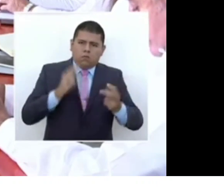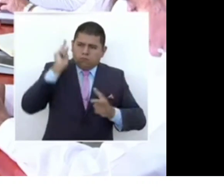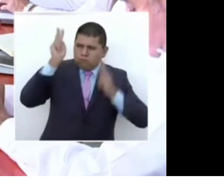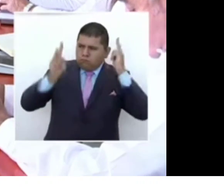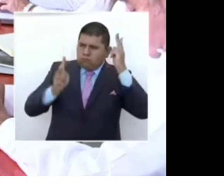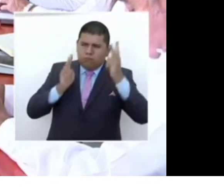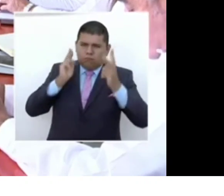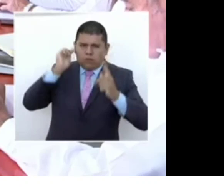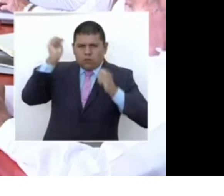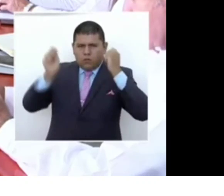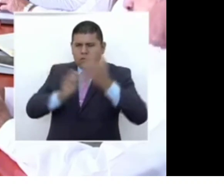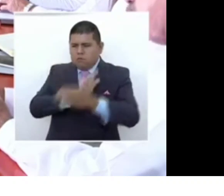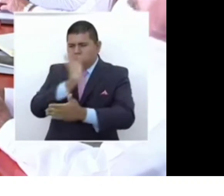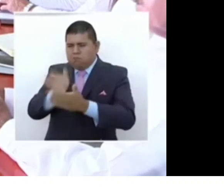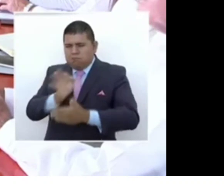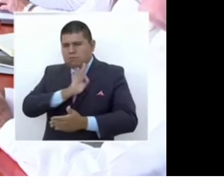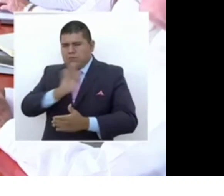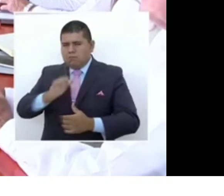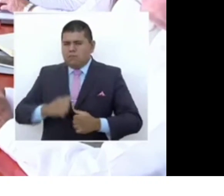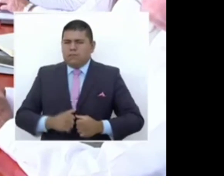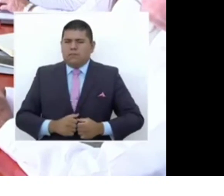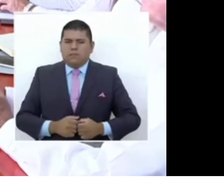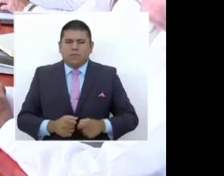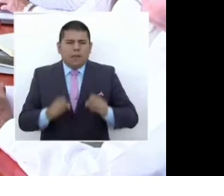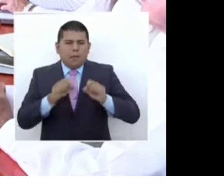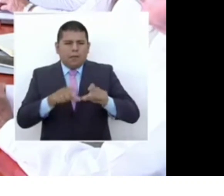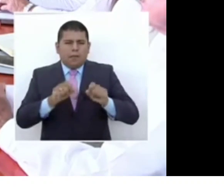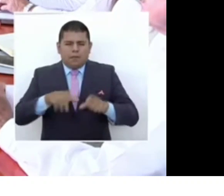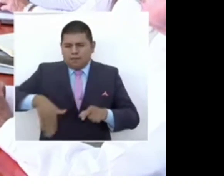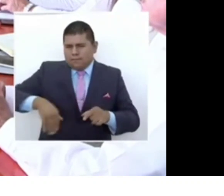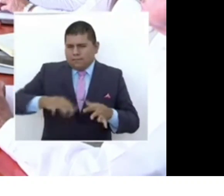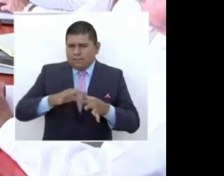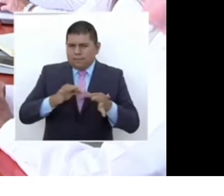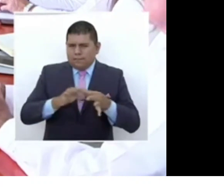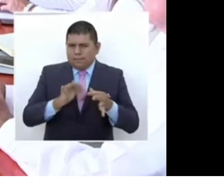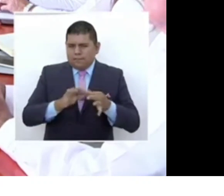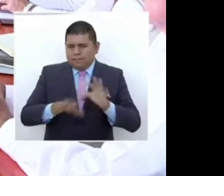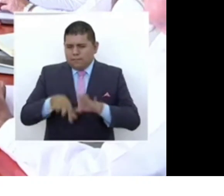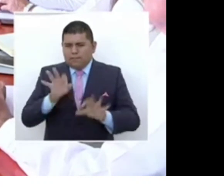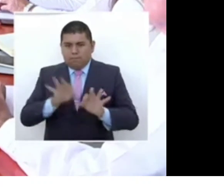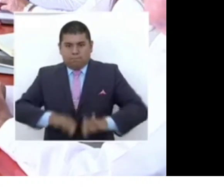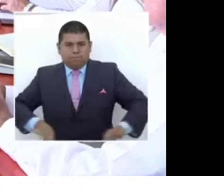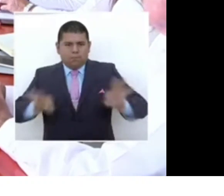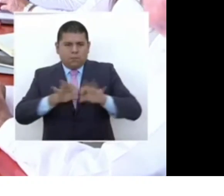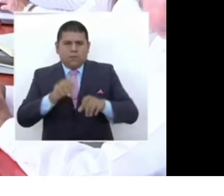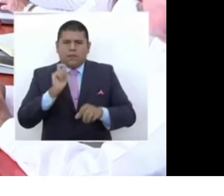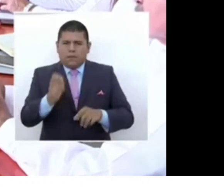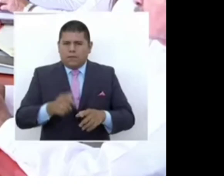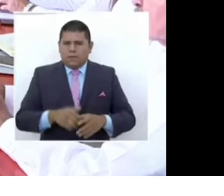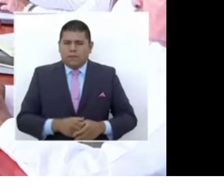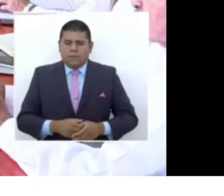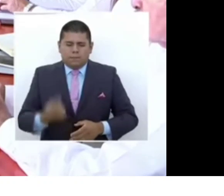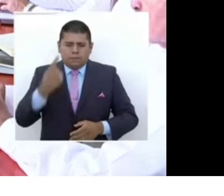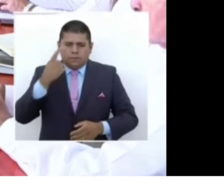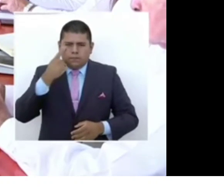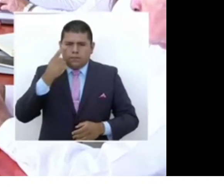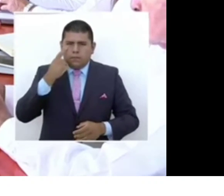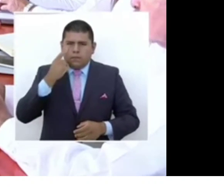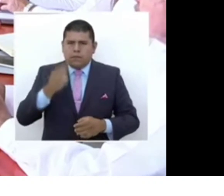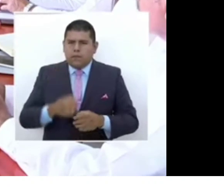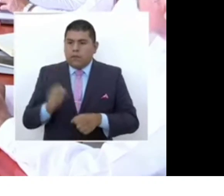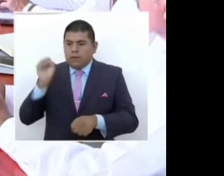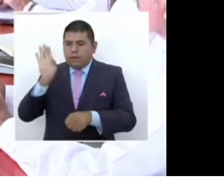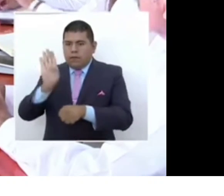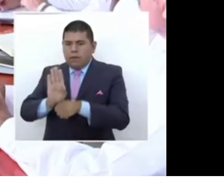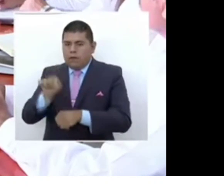turistas. También aquí se habló, y es muy importante, la rehabilitación del puerto de